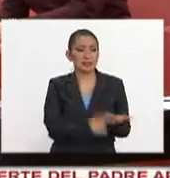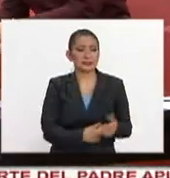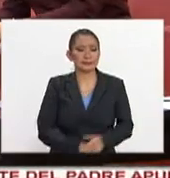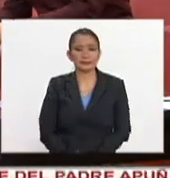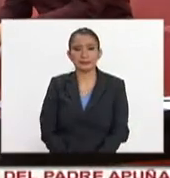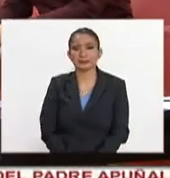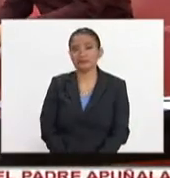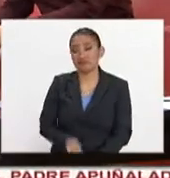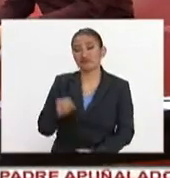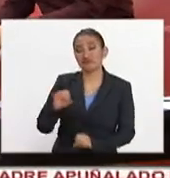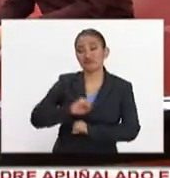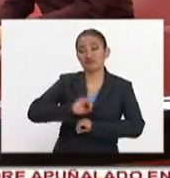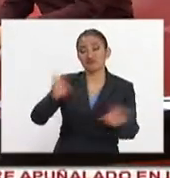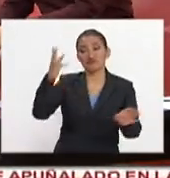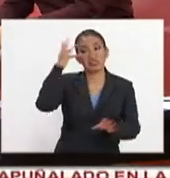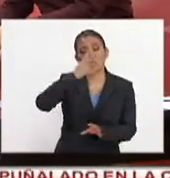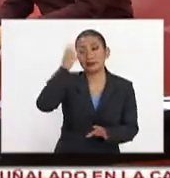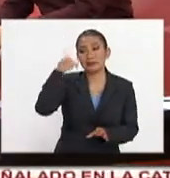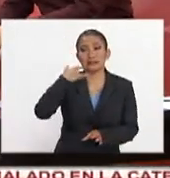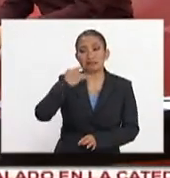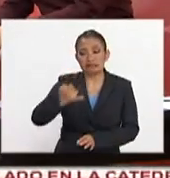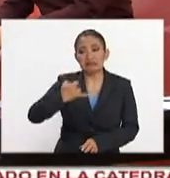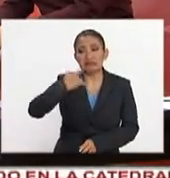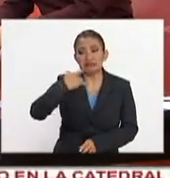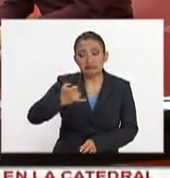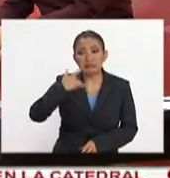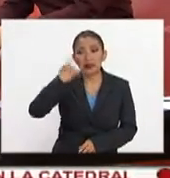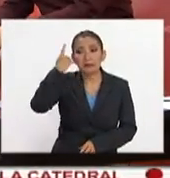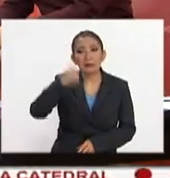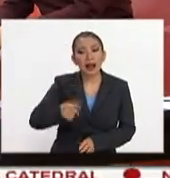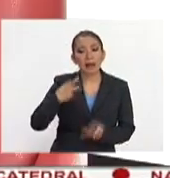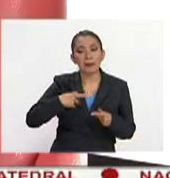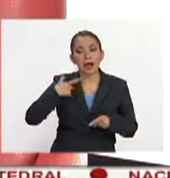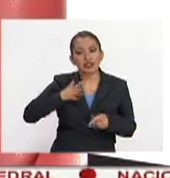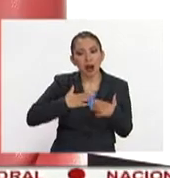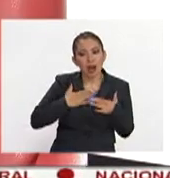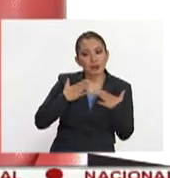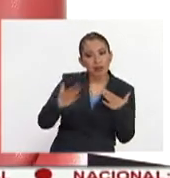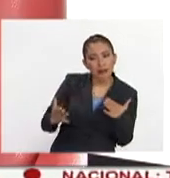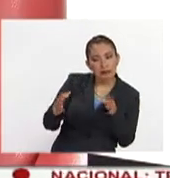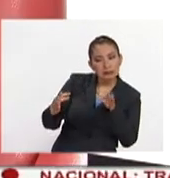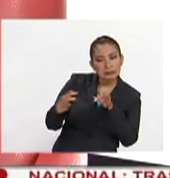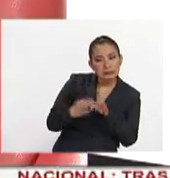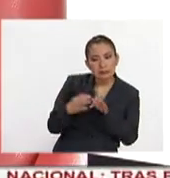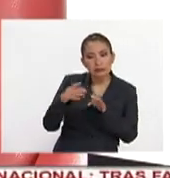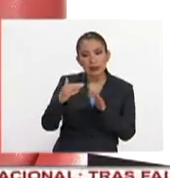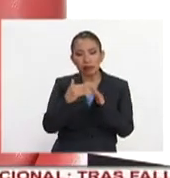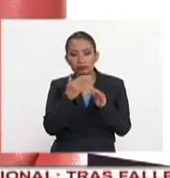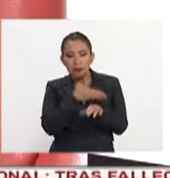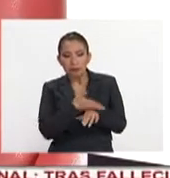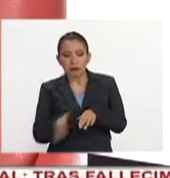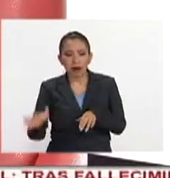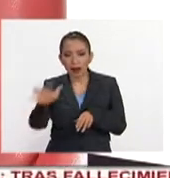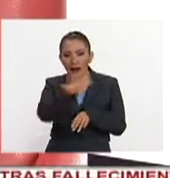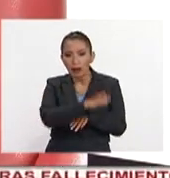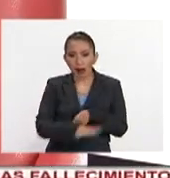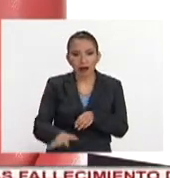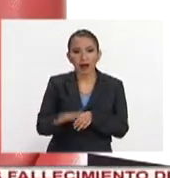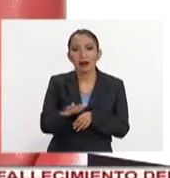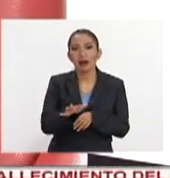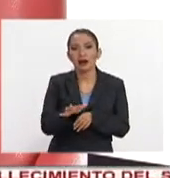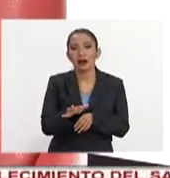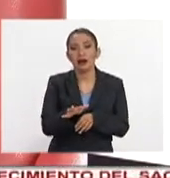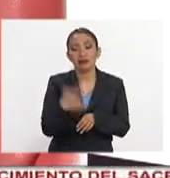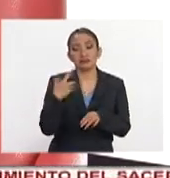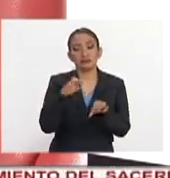Blanca. Sí, claramente Trump está batallando para tener gente de confianza a su alrededor. La Casa Blanca, bueno,